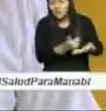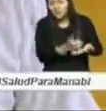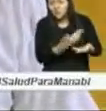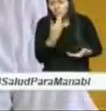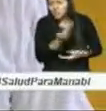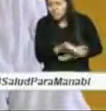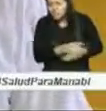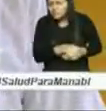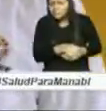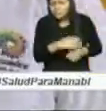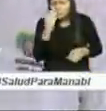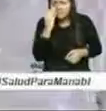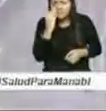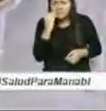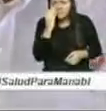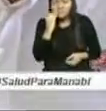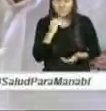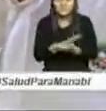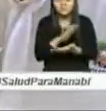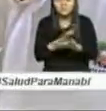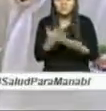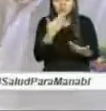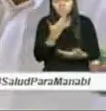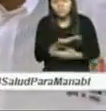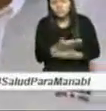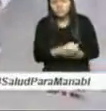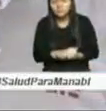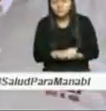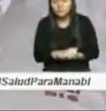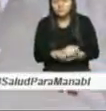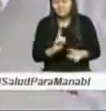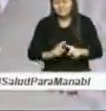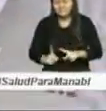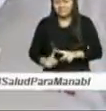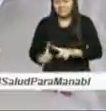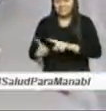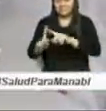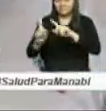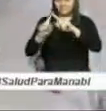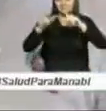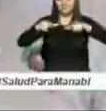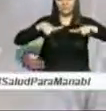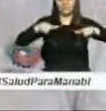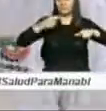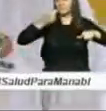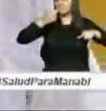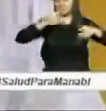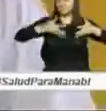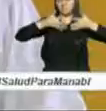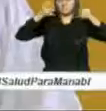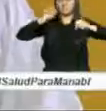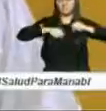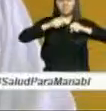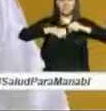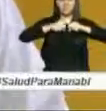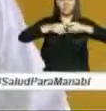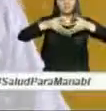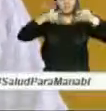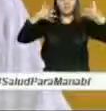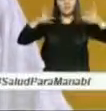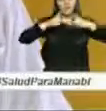decenas, centenas de escuelas destrozadas, cuando se tiene decenas de instalaciones médicas destruidas, centenas